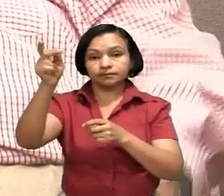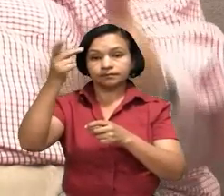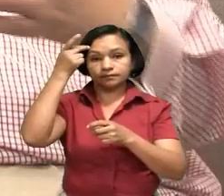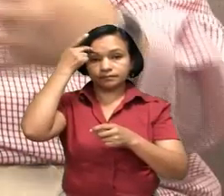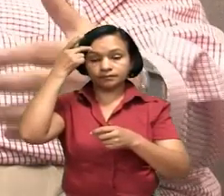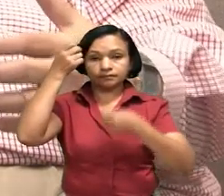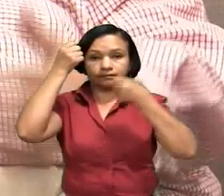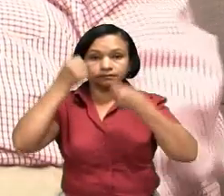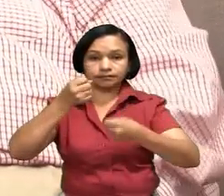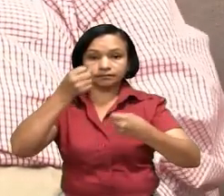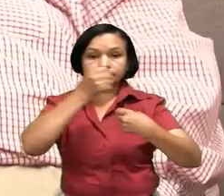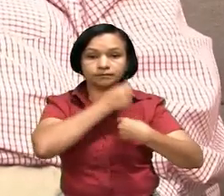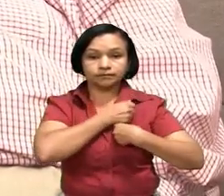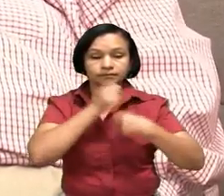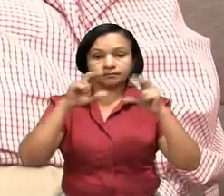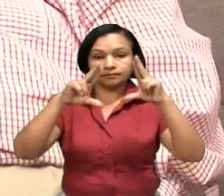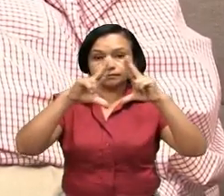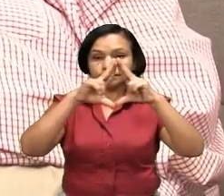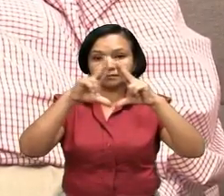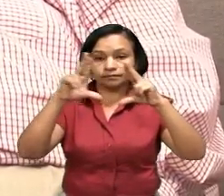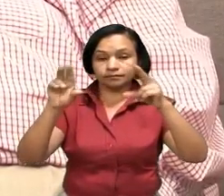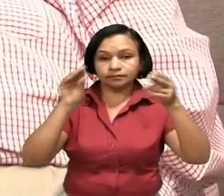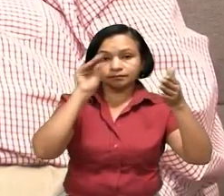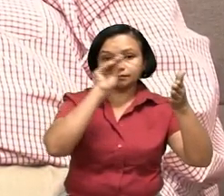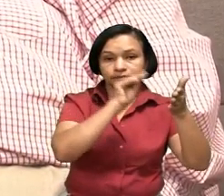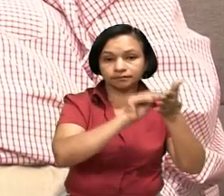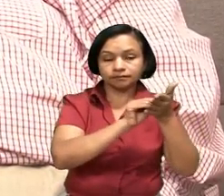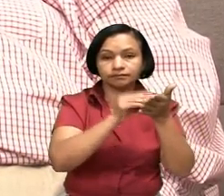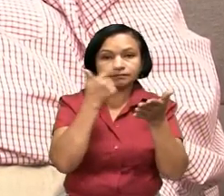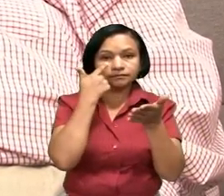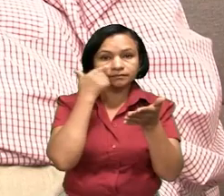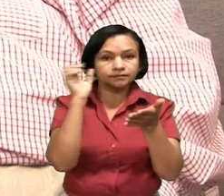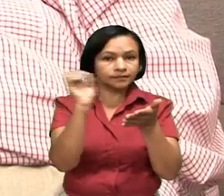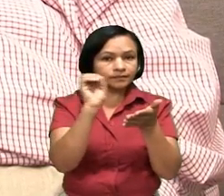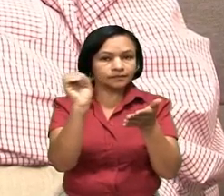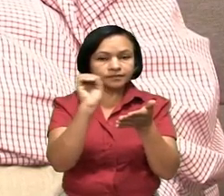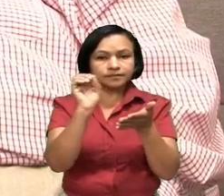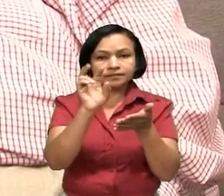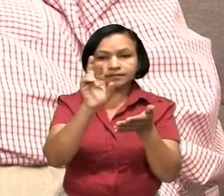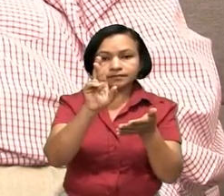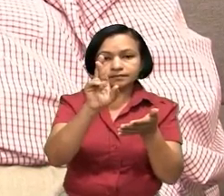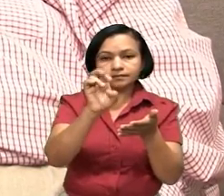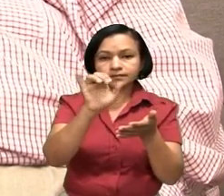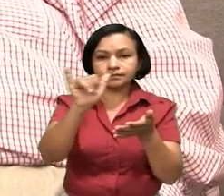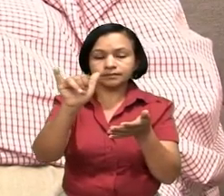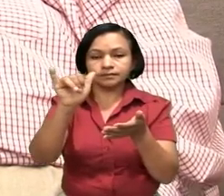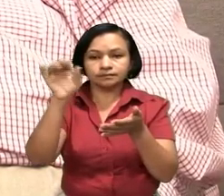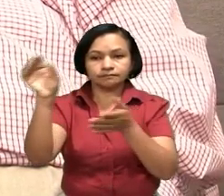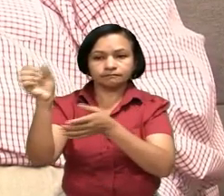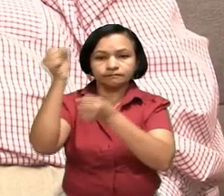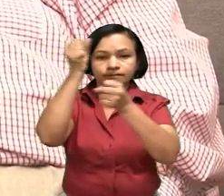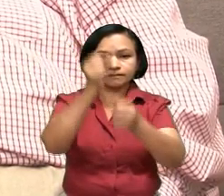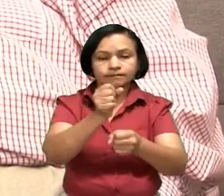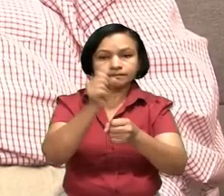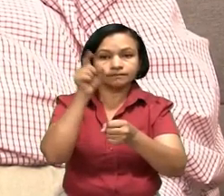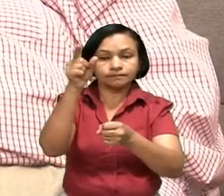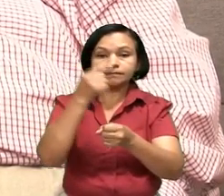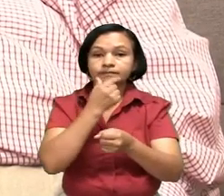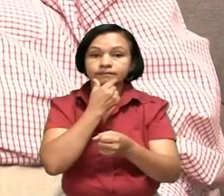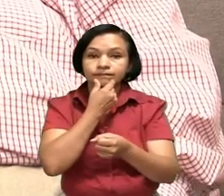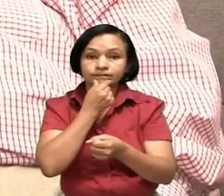reincorporó a nicaragua desconociendo al rey mosco impuesto por el colonialismo inglés